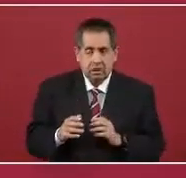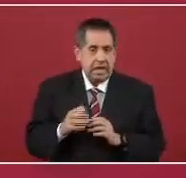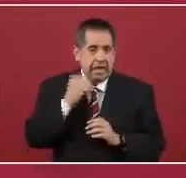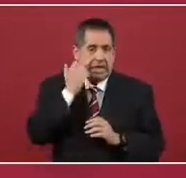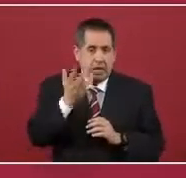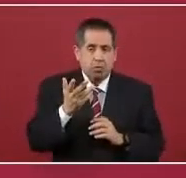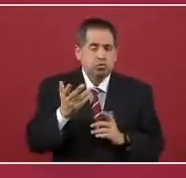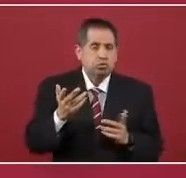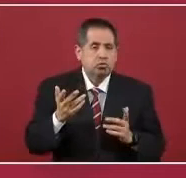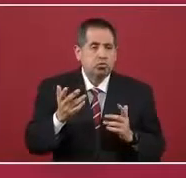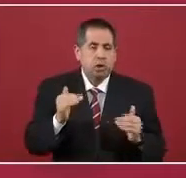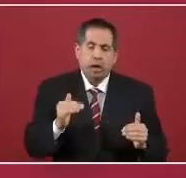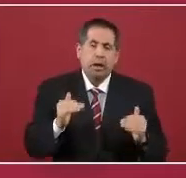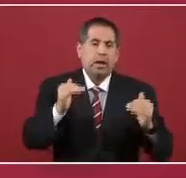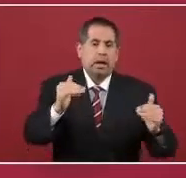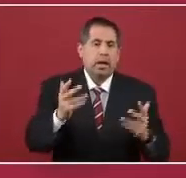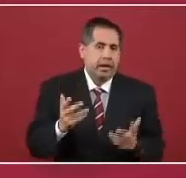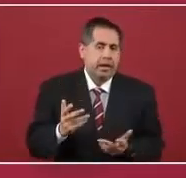aumentos